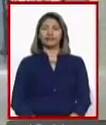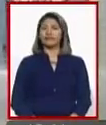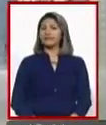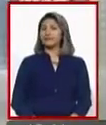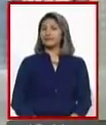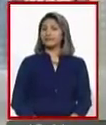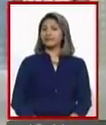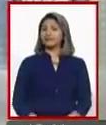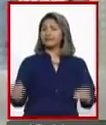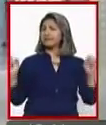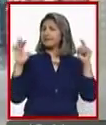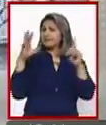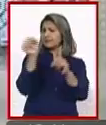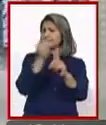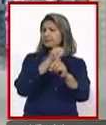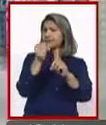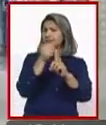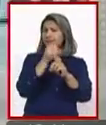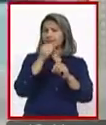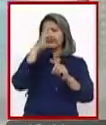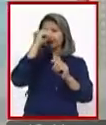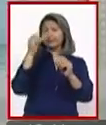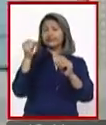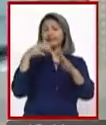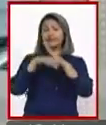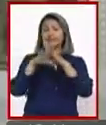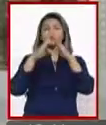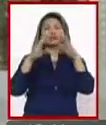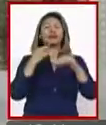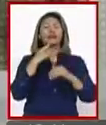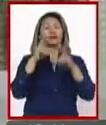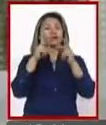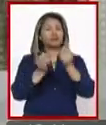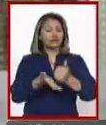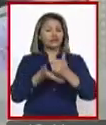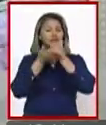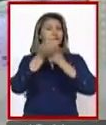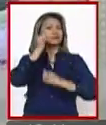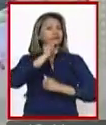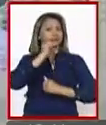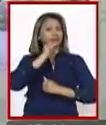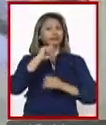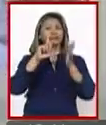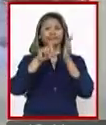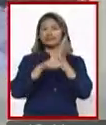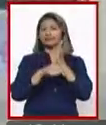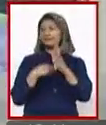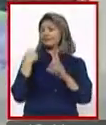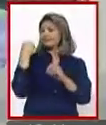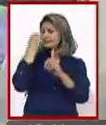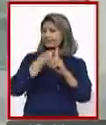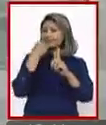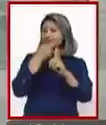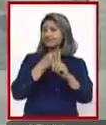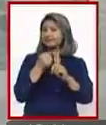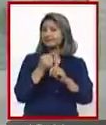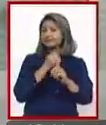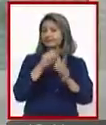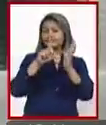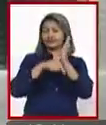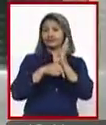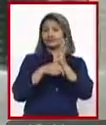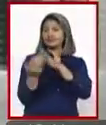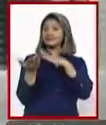Una turba golpeó a un hombre que ingresó a una vivienda. Vecinos acudieron al auxilio de una mujer y le propinaron una golpiza. Horas